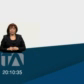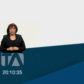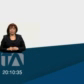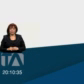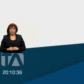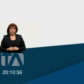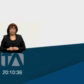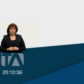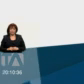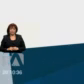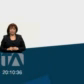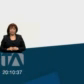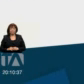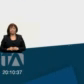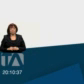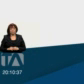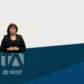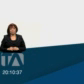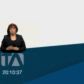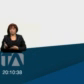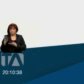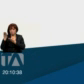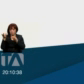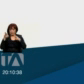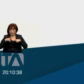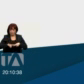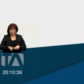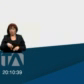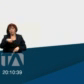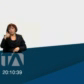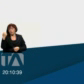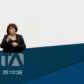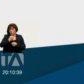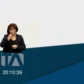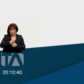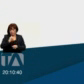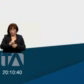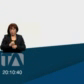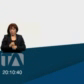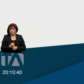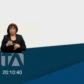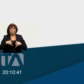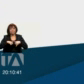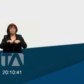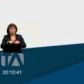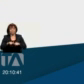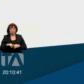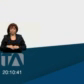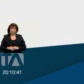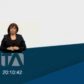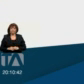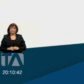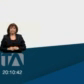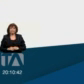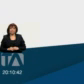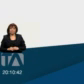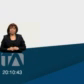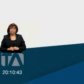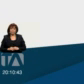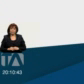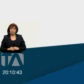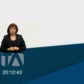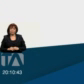de Bancos y Seguros, gerente general del Banco Central, y se ha desempeñado también como consultora internacional